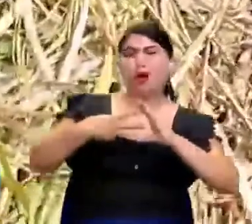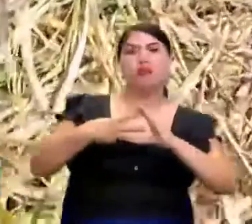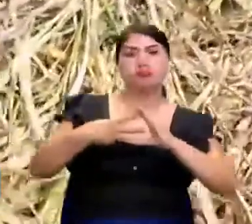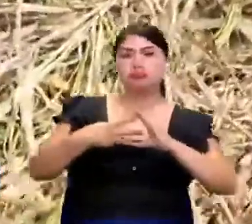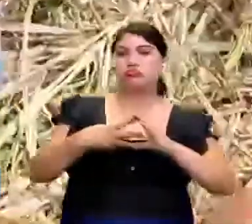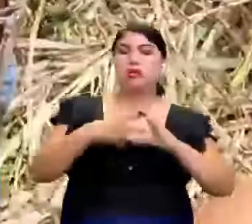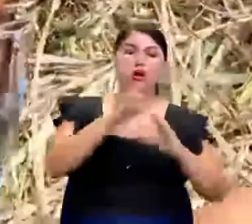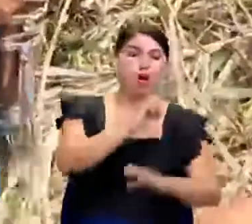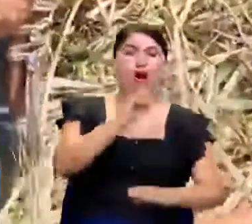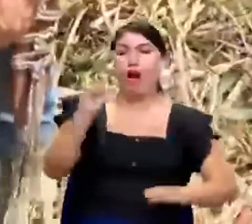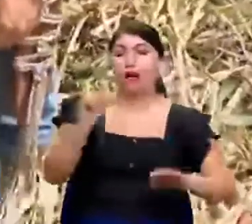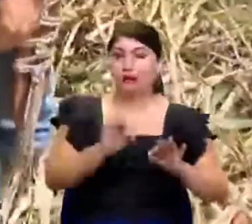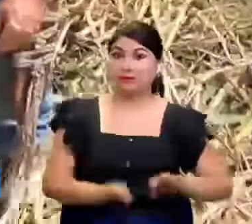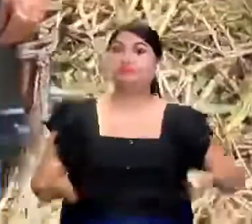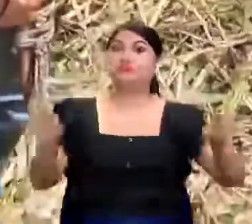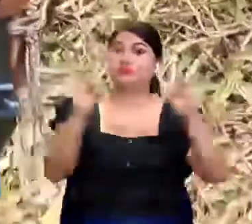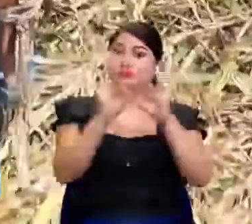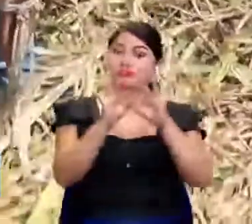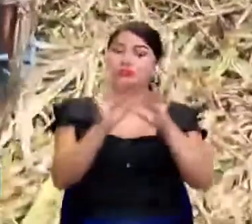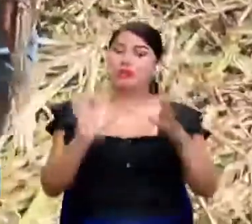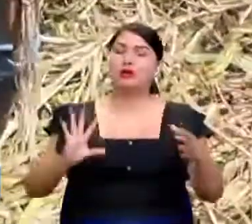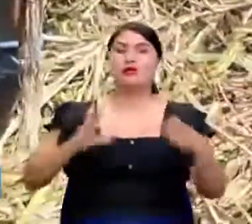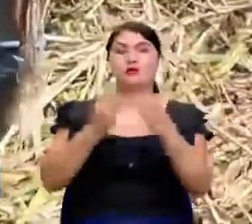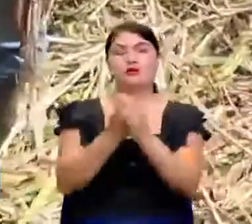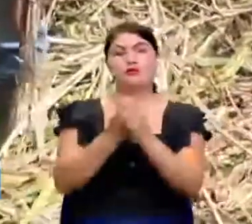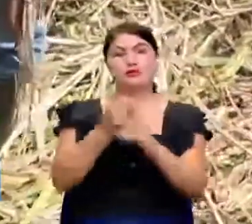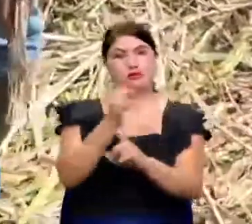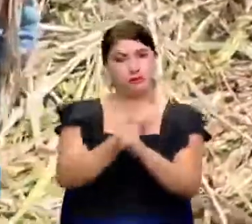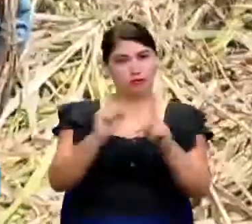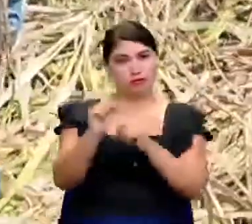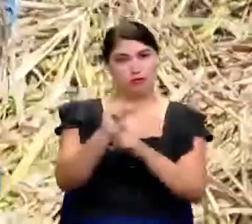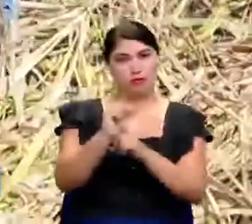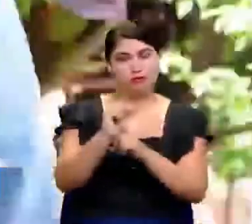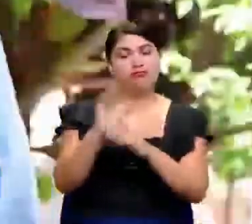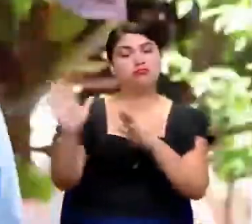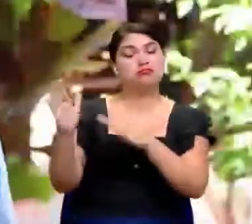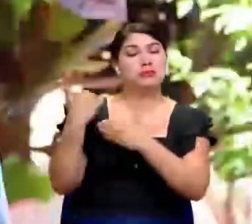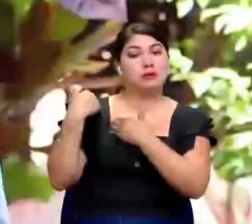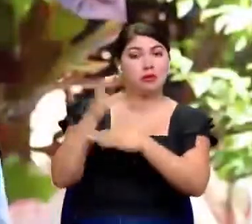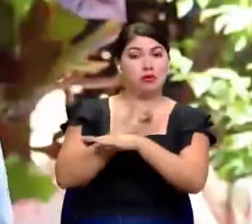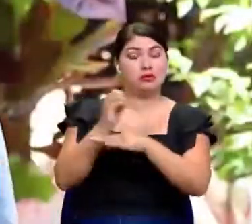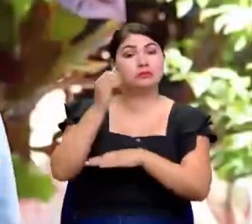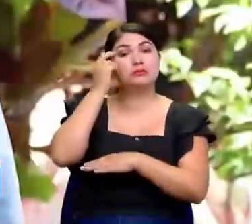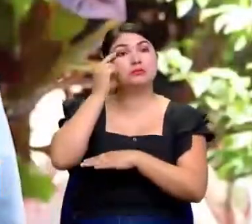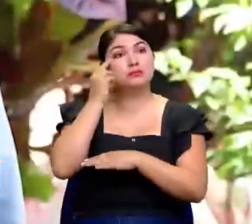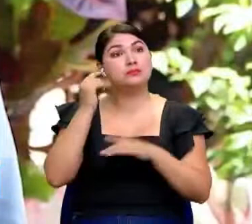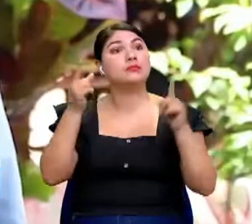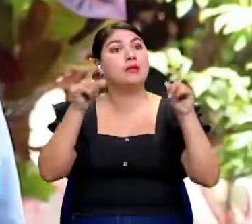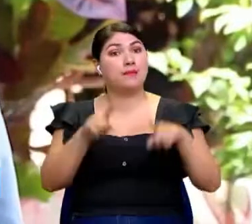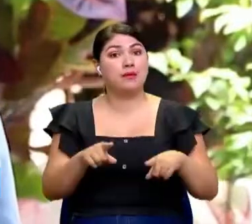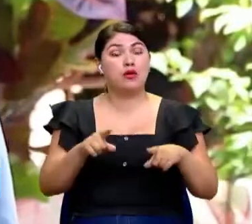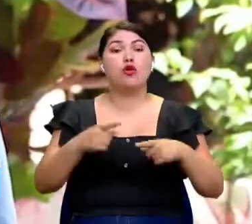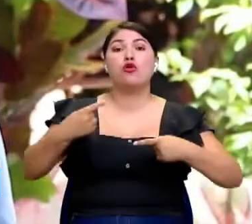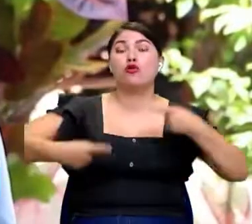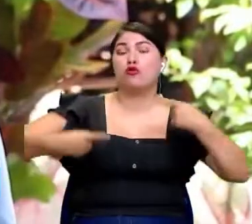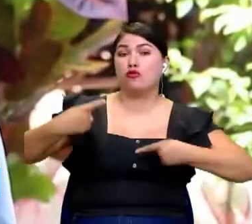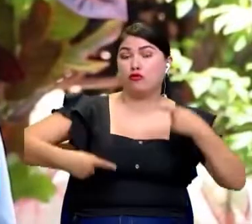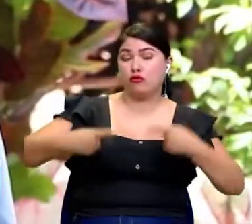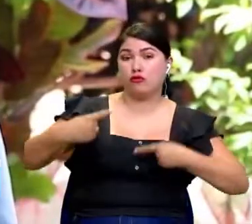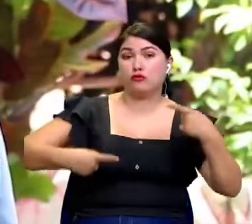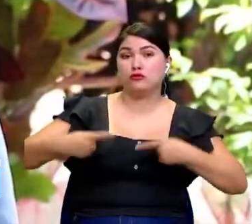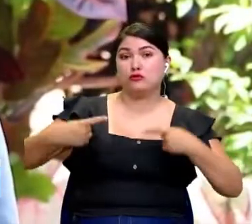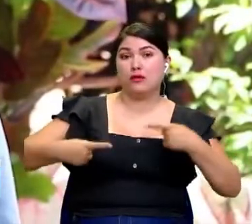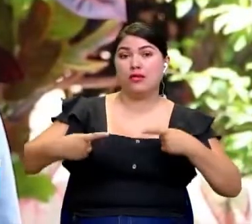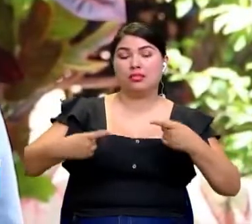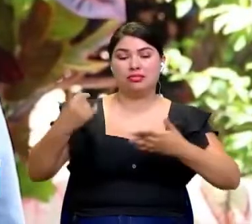ambos sexos dada la importancia de la inclusión social según los organizadores también tenemos un concurso de